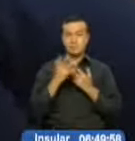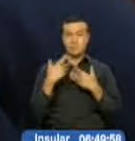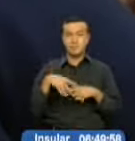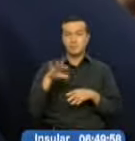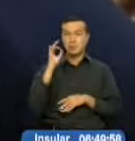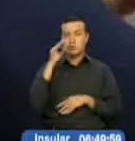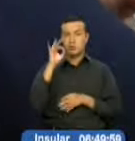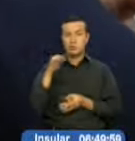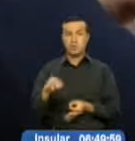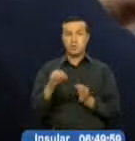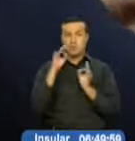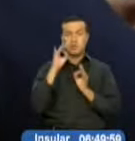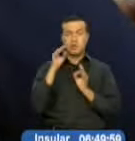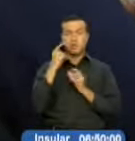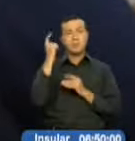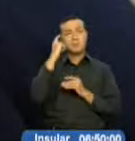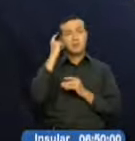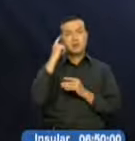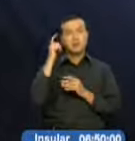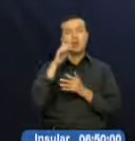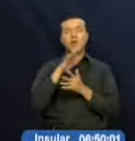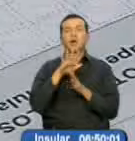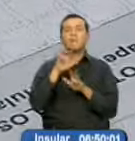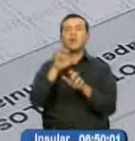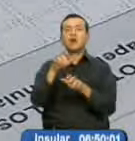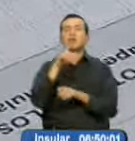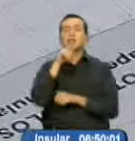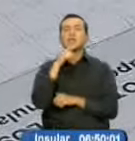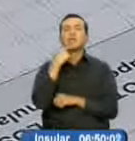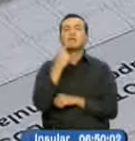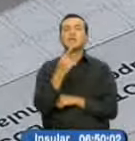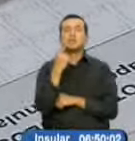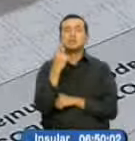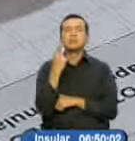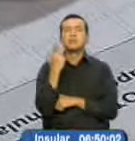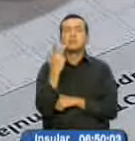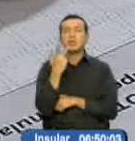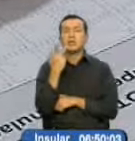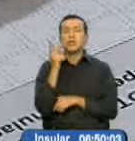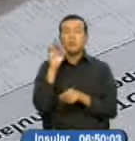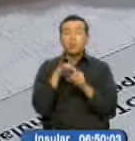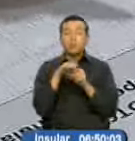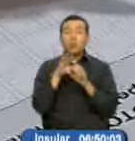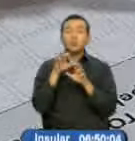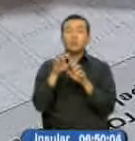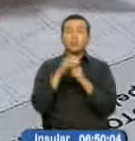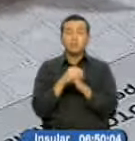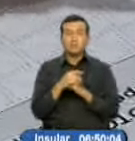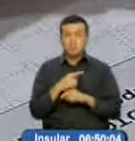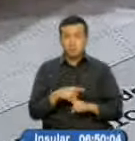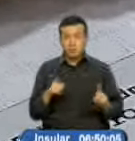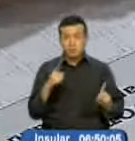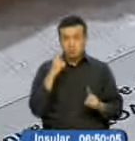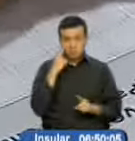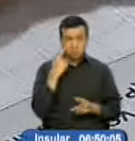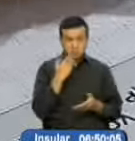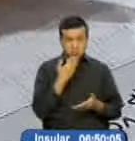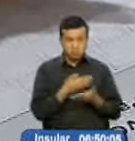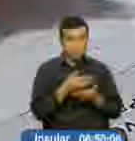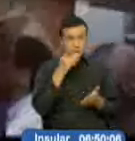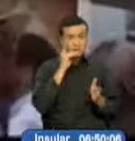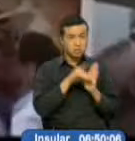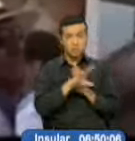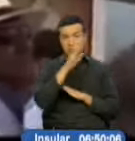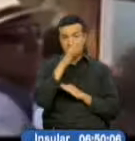19 de febrero, la idea de fraude también la posicionaron aduciendo irregularidades en el escrutinio. Sin embargo, tampoco presentaron